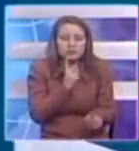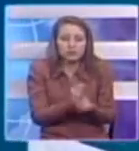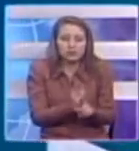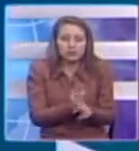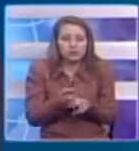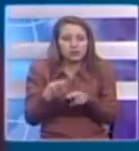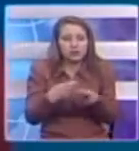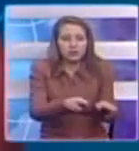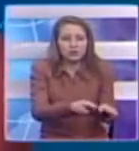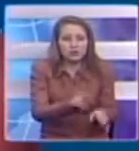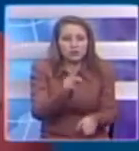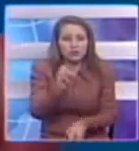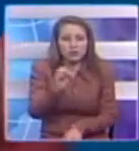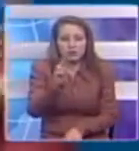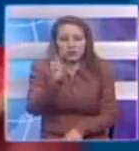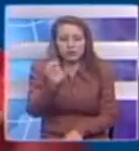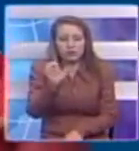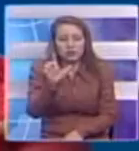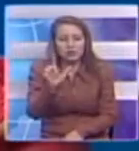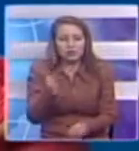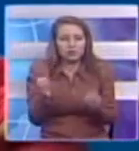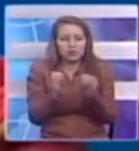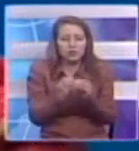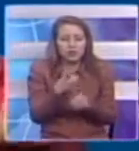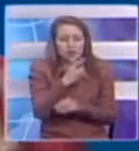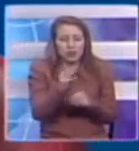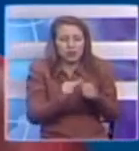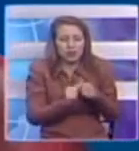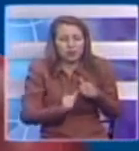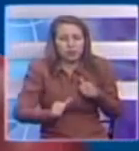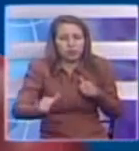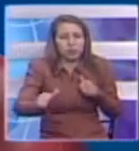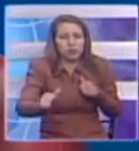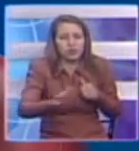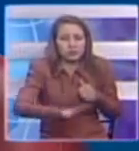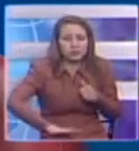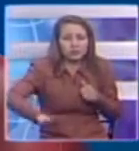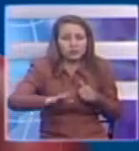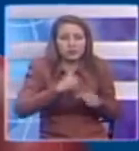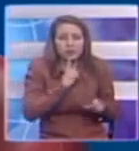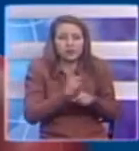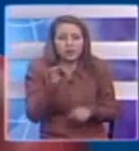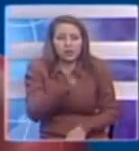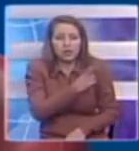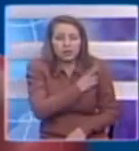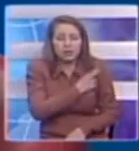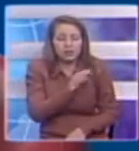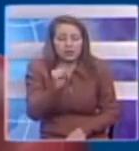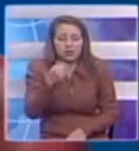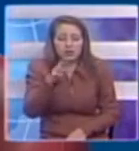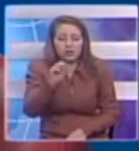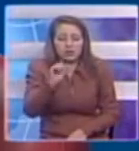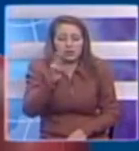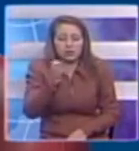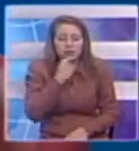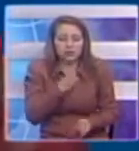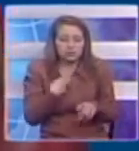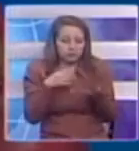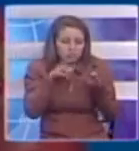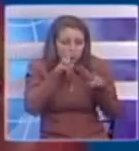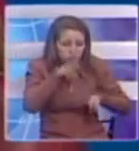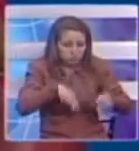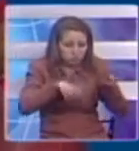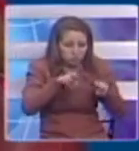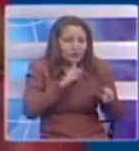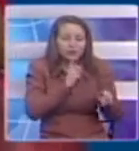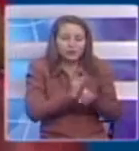río Daule, que tiene más de 200 desde kilómetros. El 2011. Exactamente, lo hizo la Universidad Agraria, el estudio. Y cuando